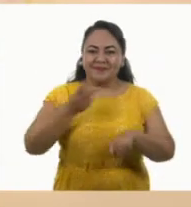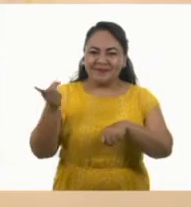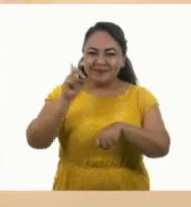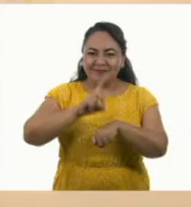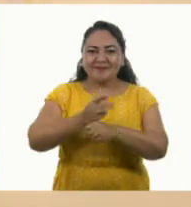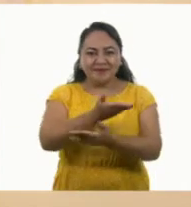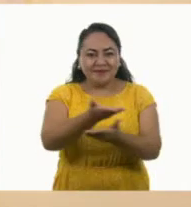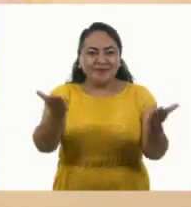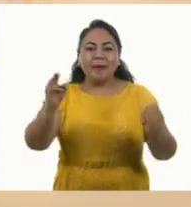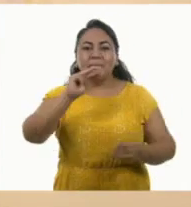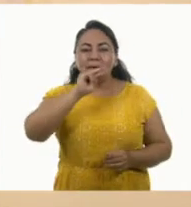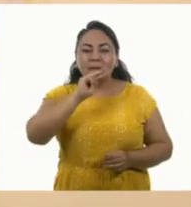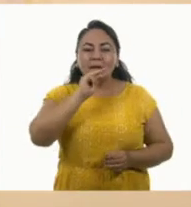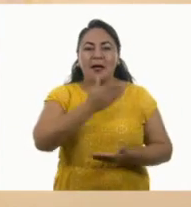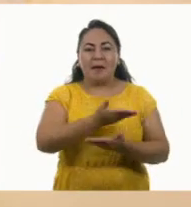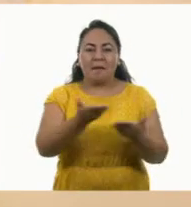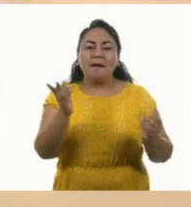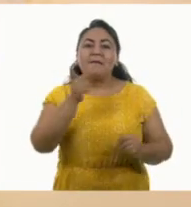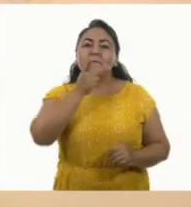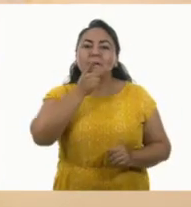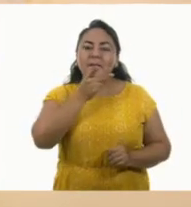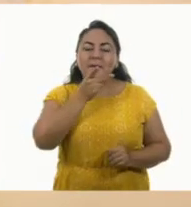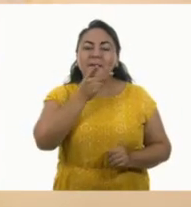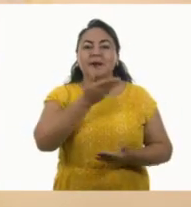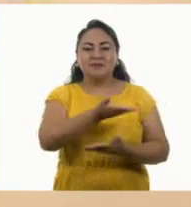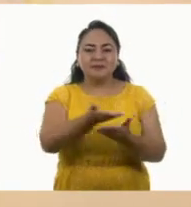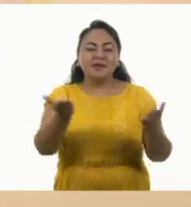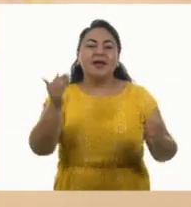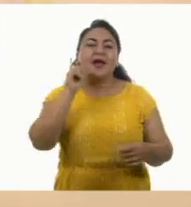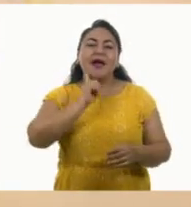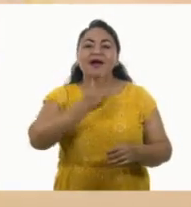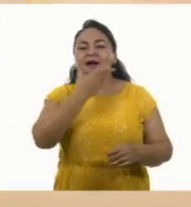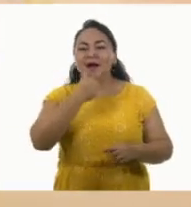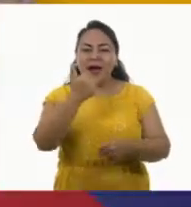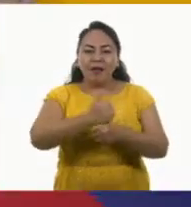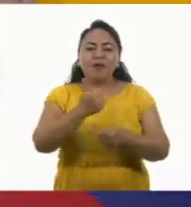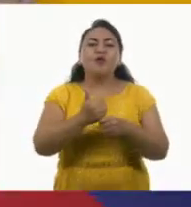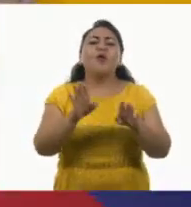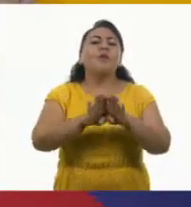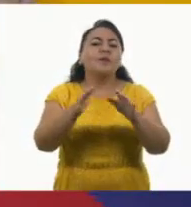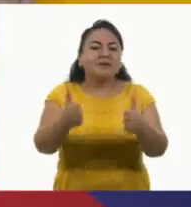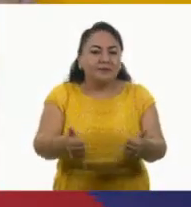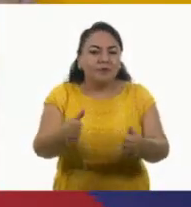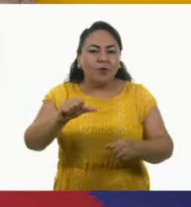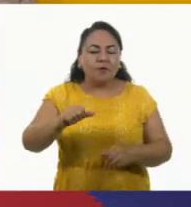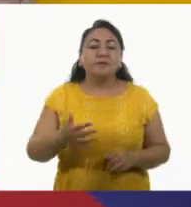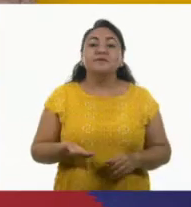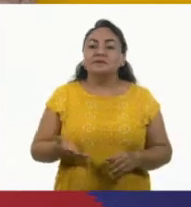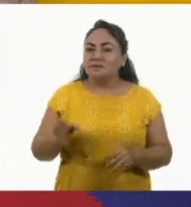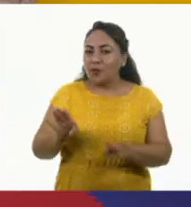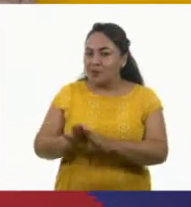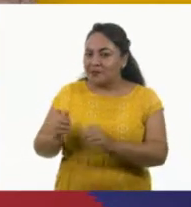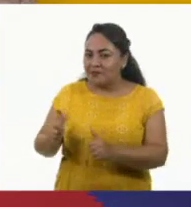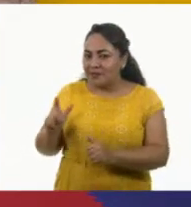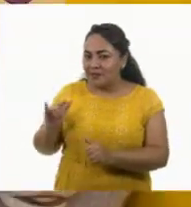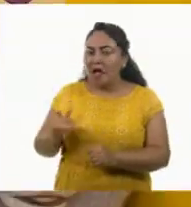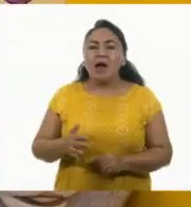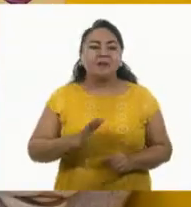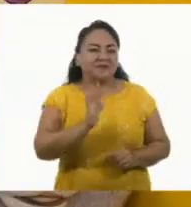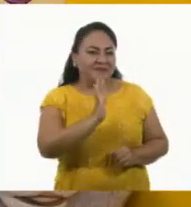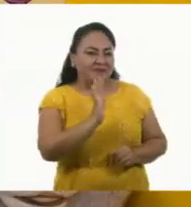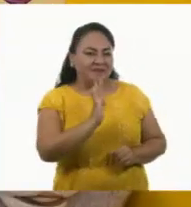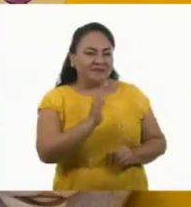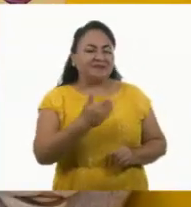Amas, mamás, papás, abuelas, abuelos, ¿cómo se encuentran el día de hoy? ¿Cómo estás, Lili? Hola, Adriana, muy